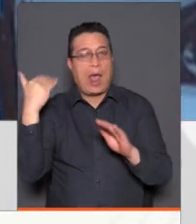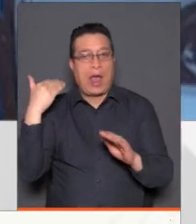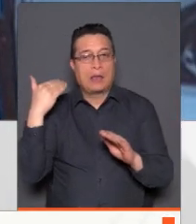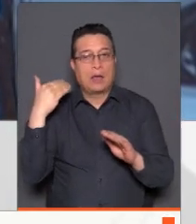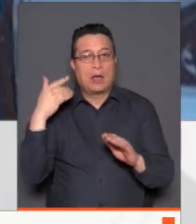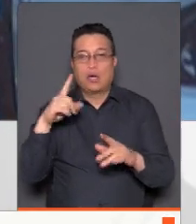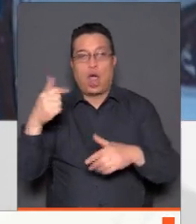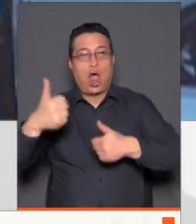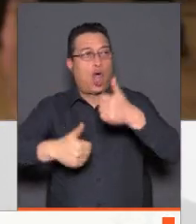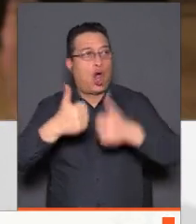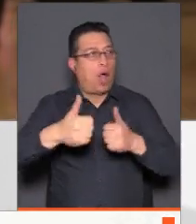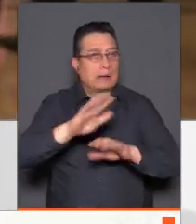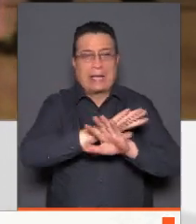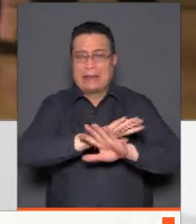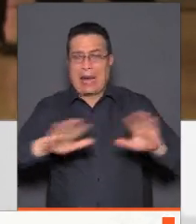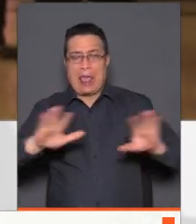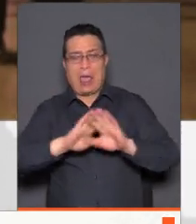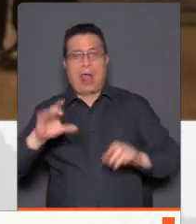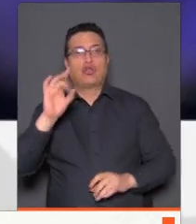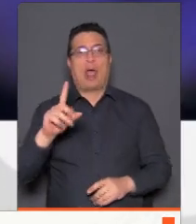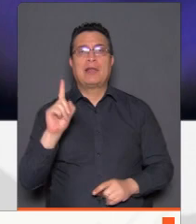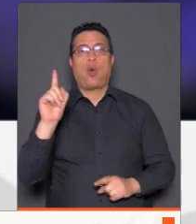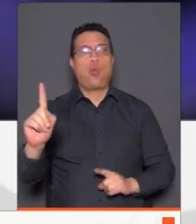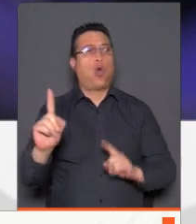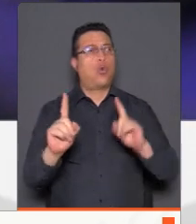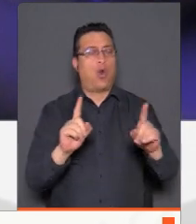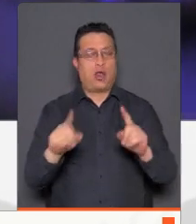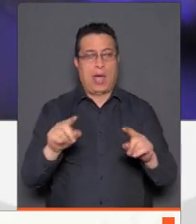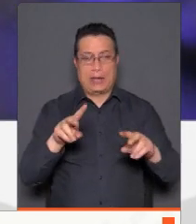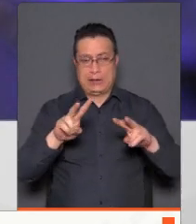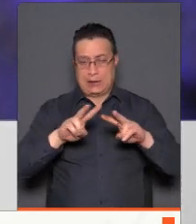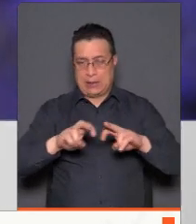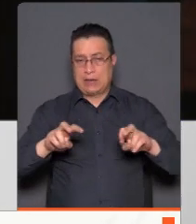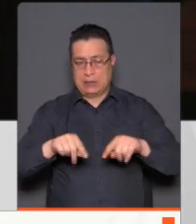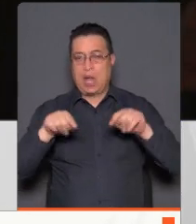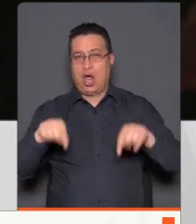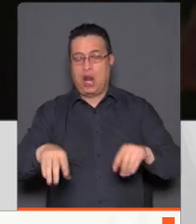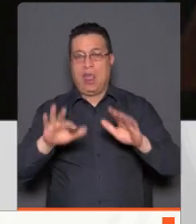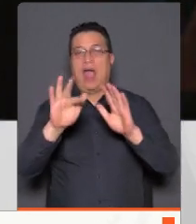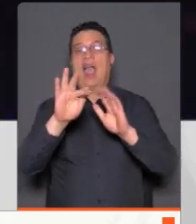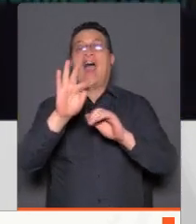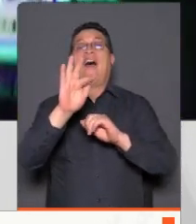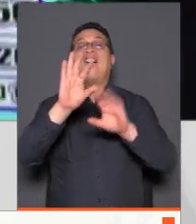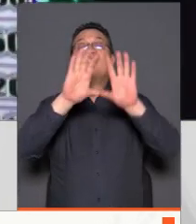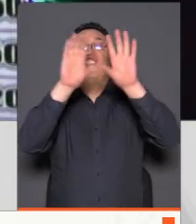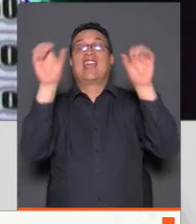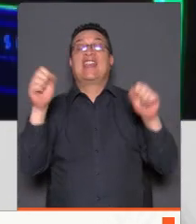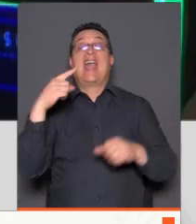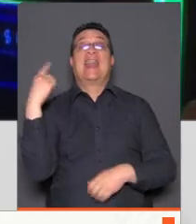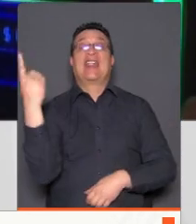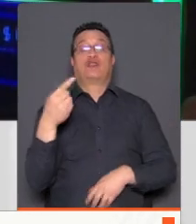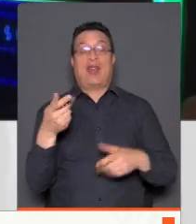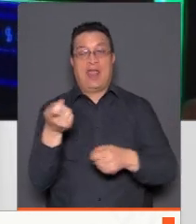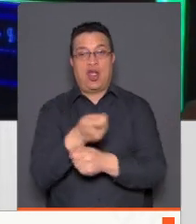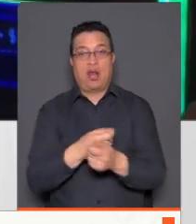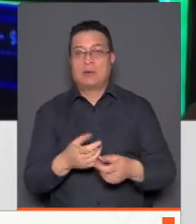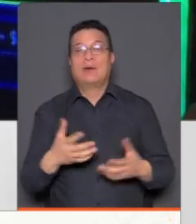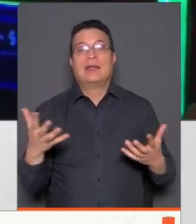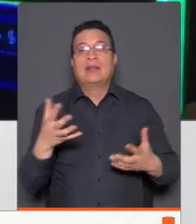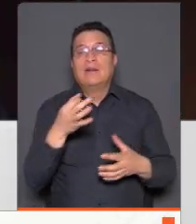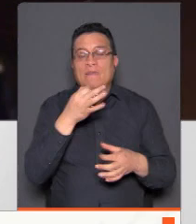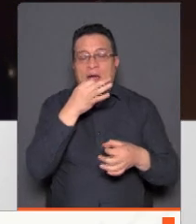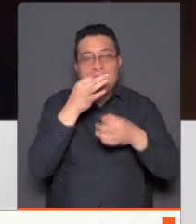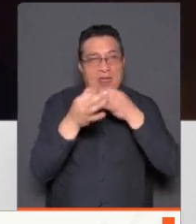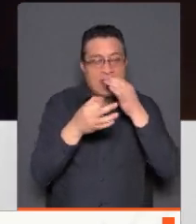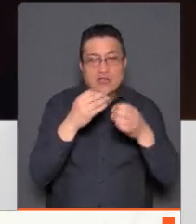compitió tampoco en esos mismos lugares. Entonces, eso es lo que está investigando hoy día la Fiscalía Nacional Económica. ¿Y qué es lo que poco se dice o se